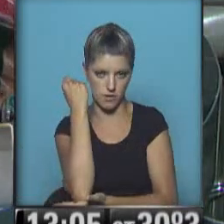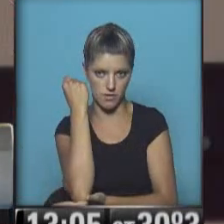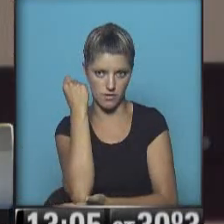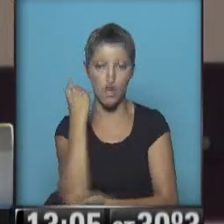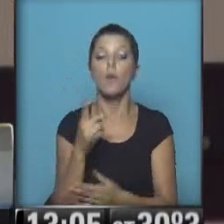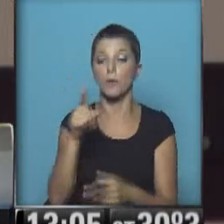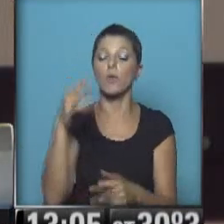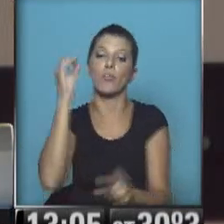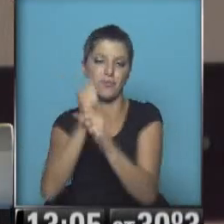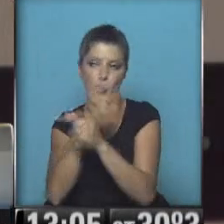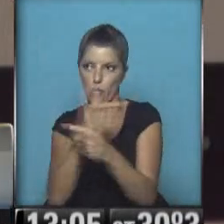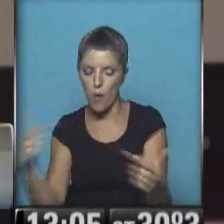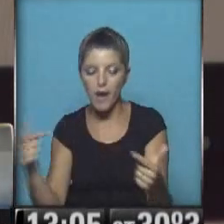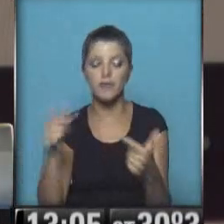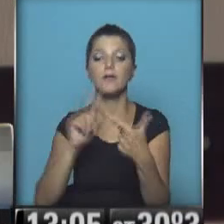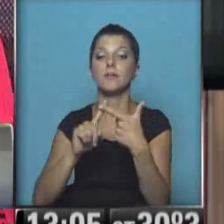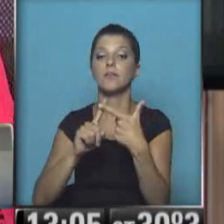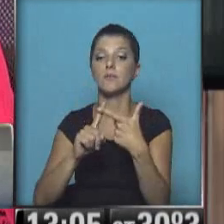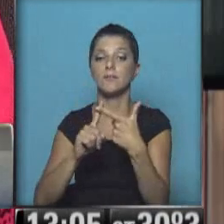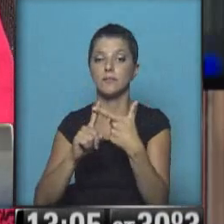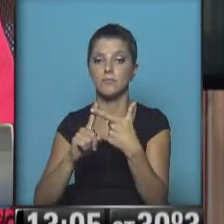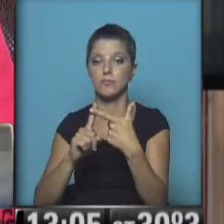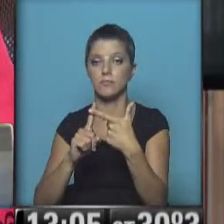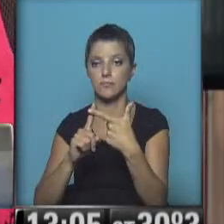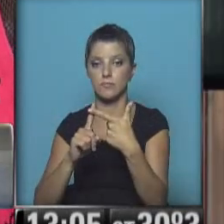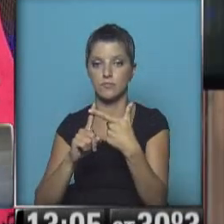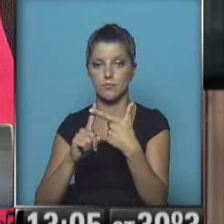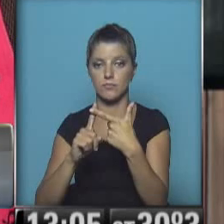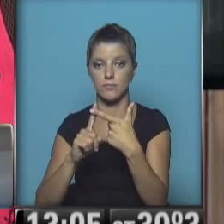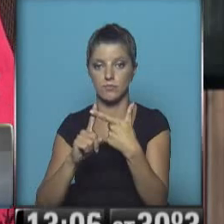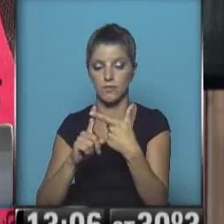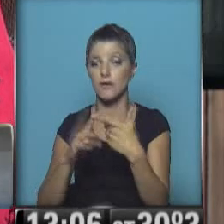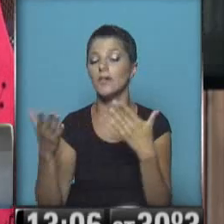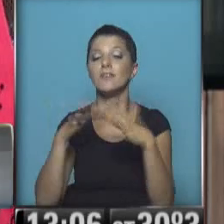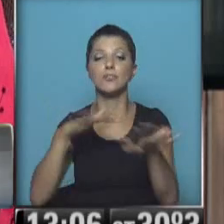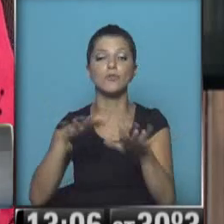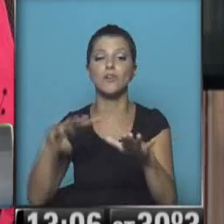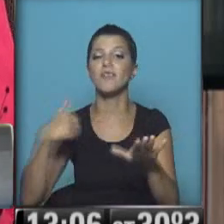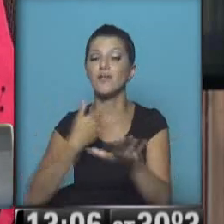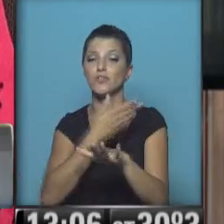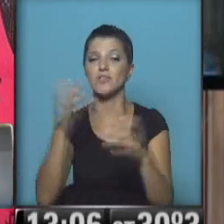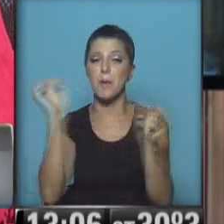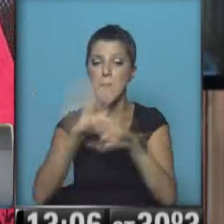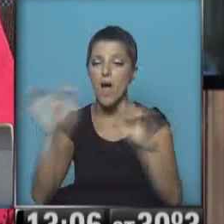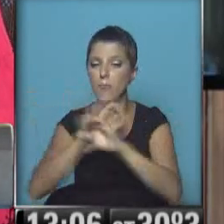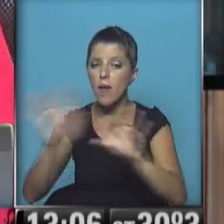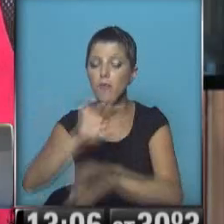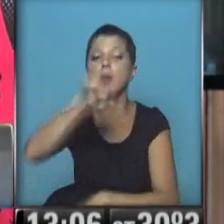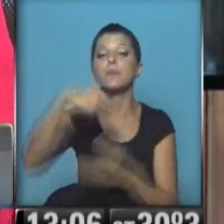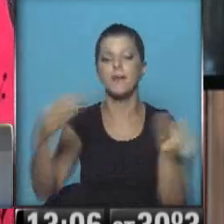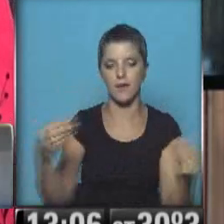aparece el desempleo, aparece una cantidad de situaciones sociales perjudiciales, en lugar